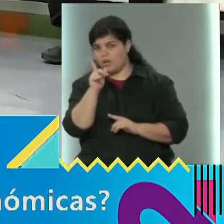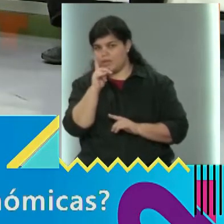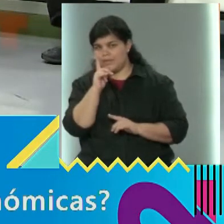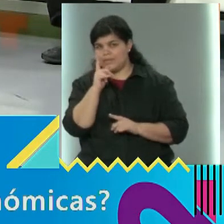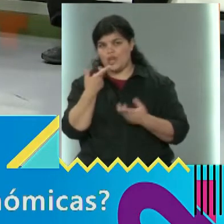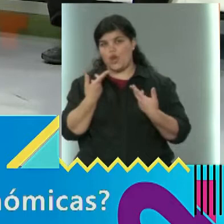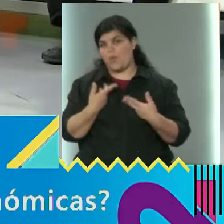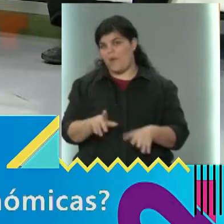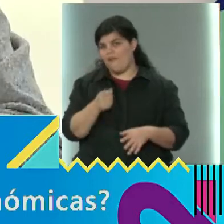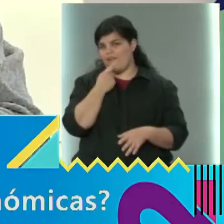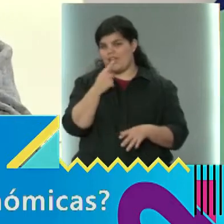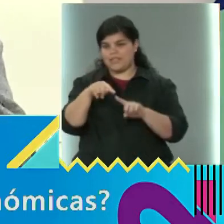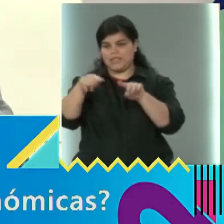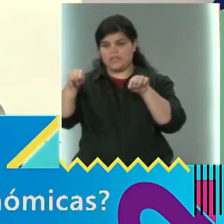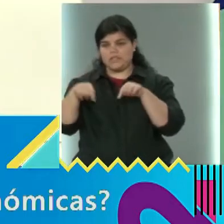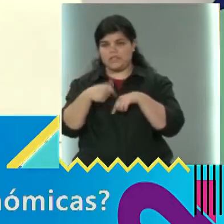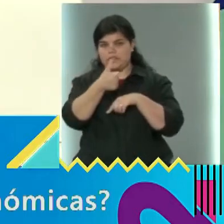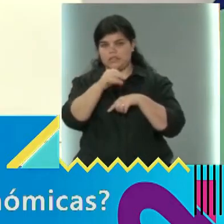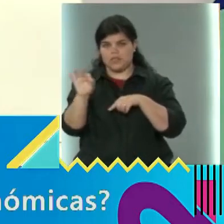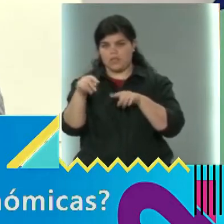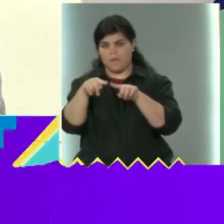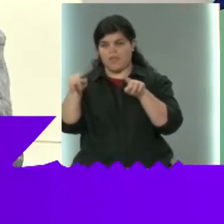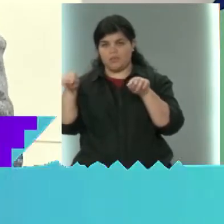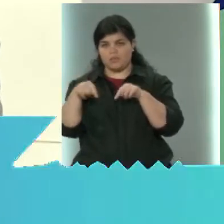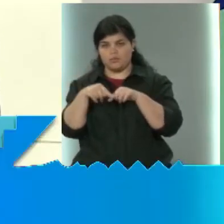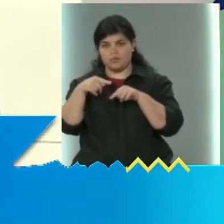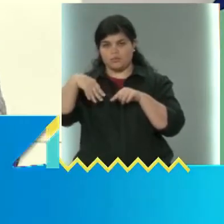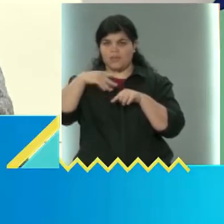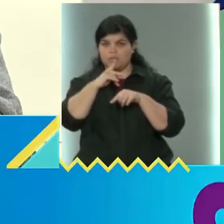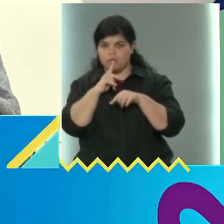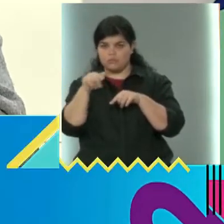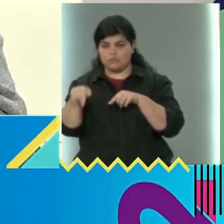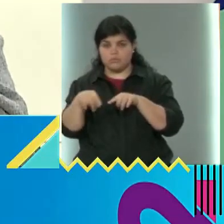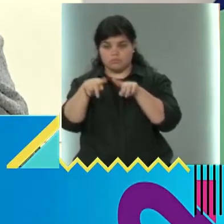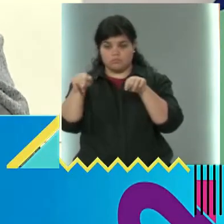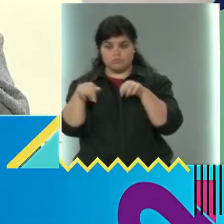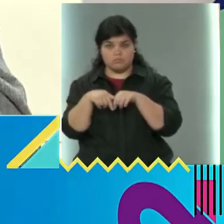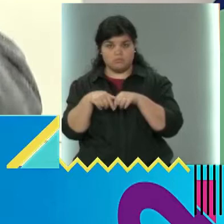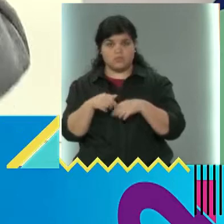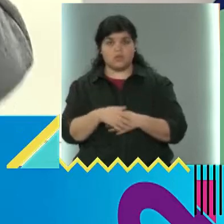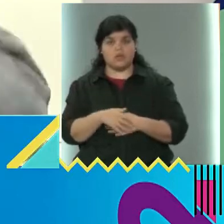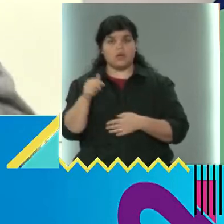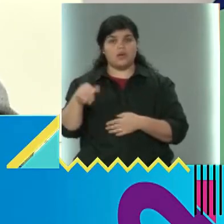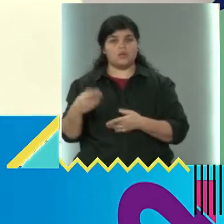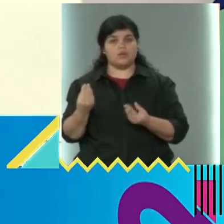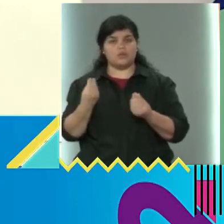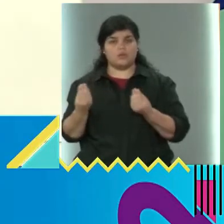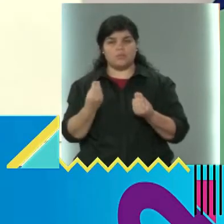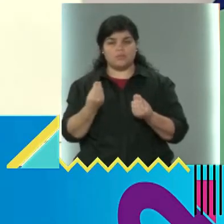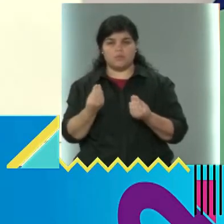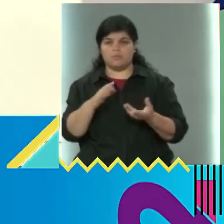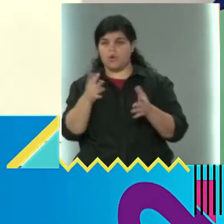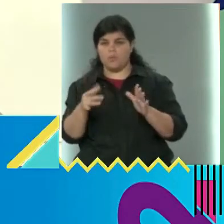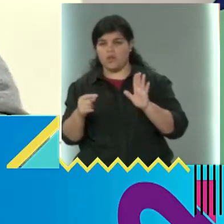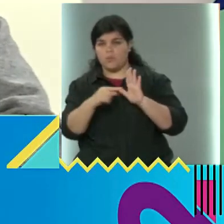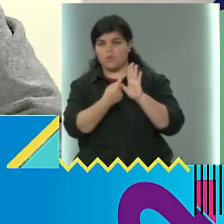60 metros, y si solamente vemos, para que ustedes se grafiquen, técnicamente tiene cerca de 27